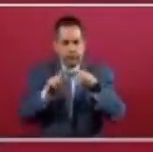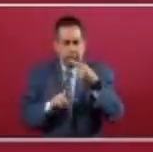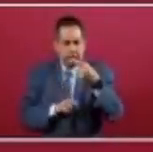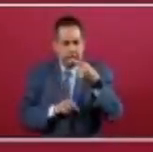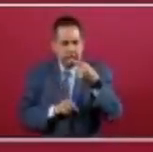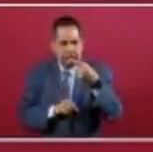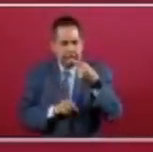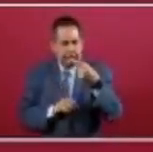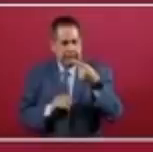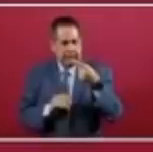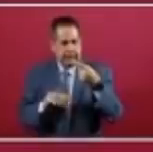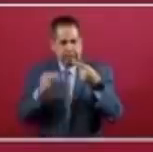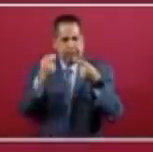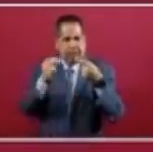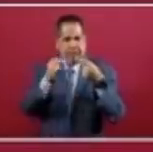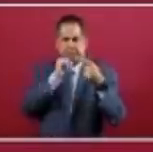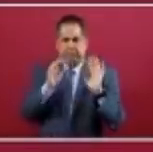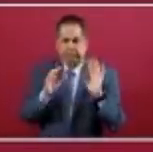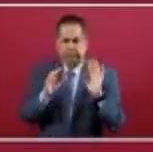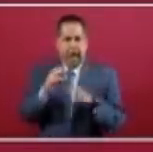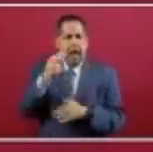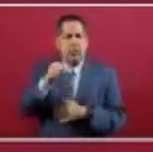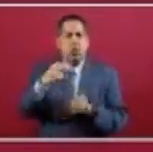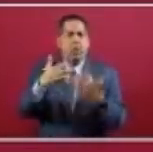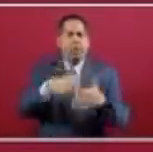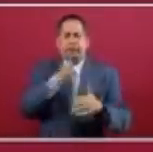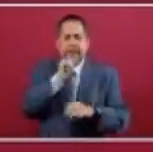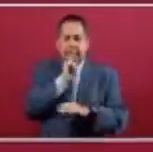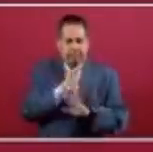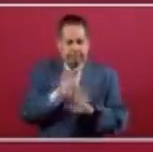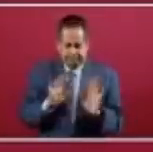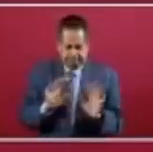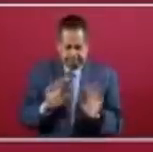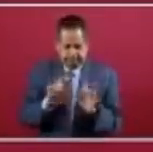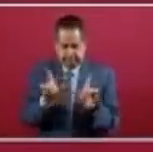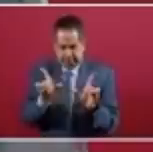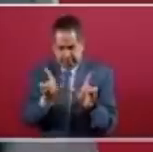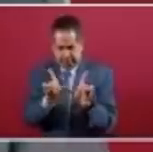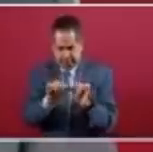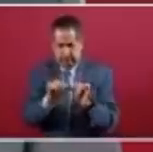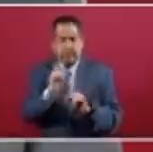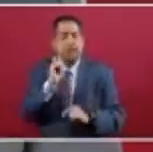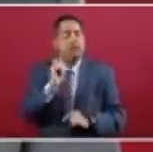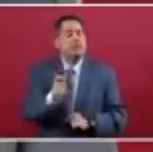sin mencionar empresas, nombres,